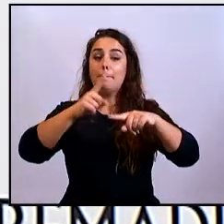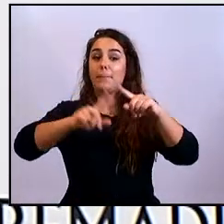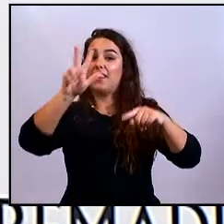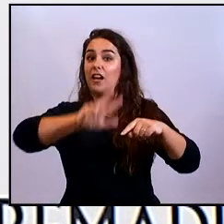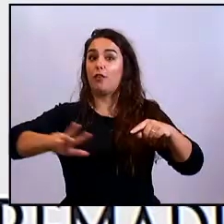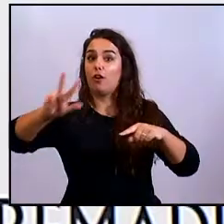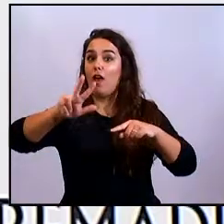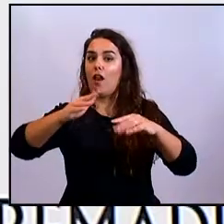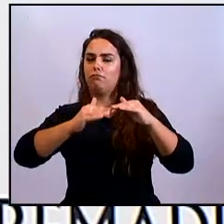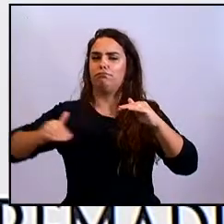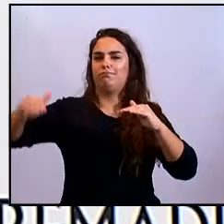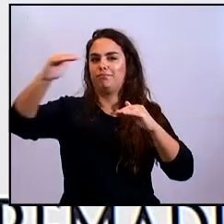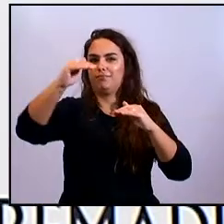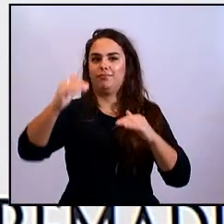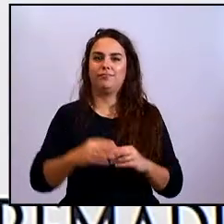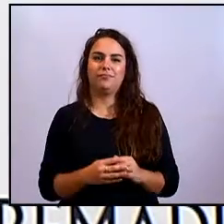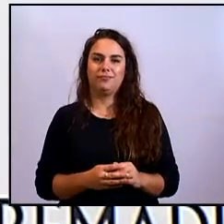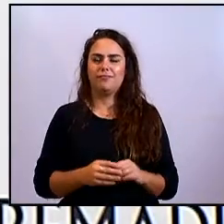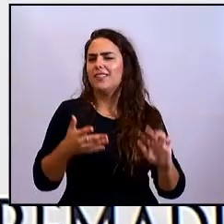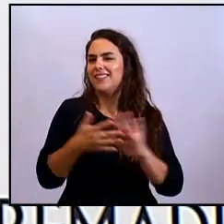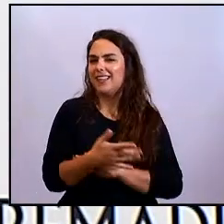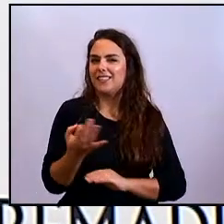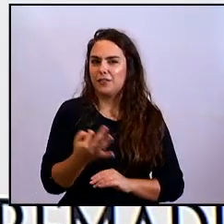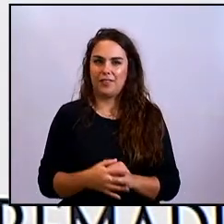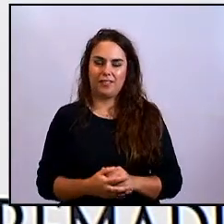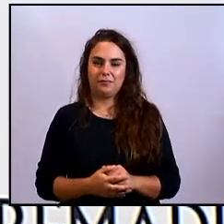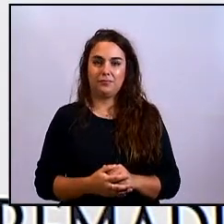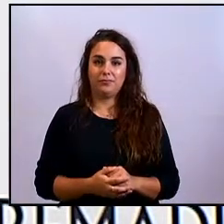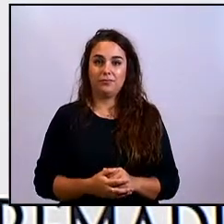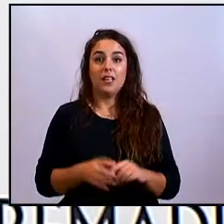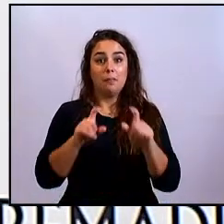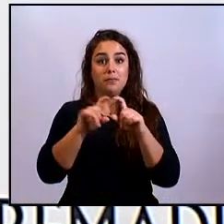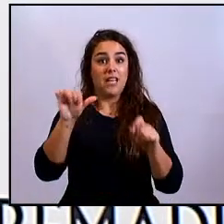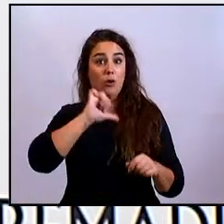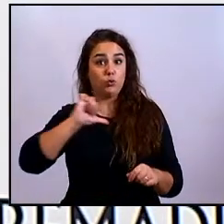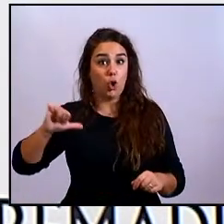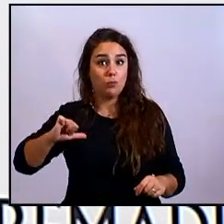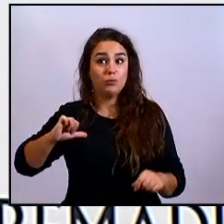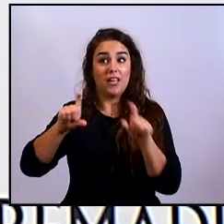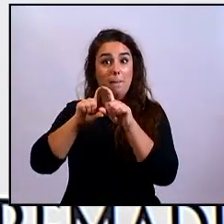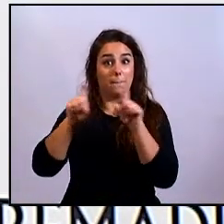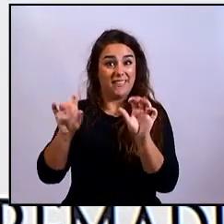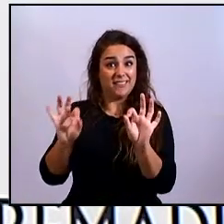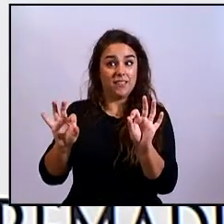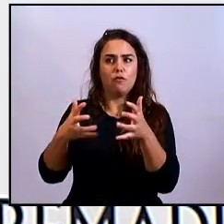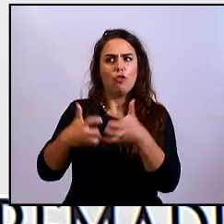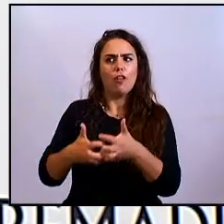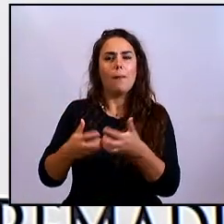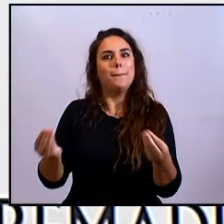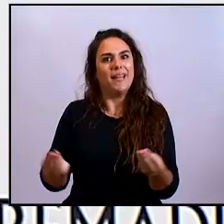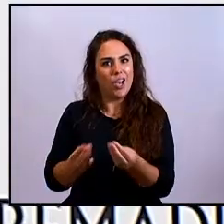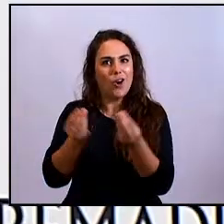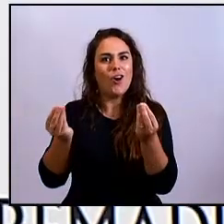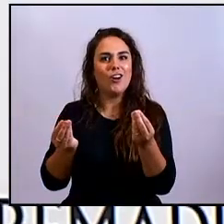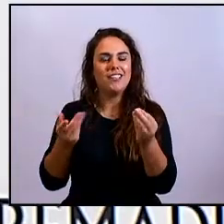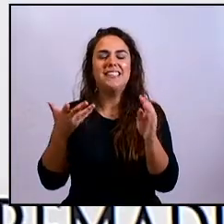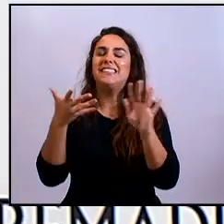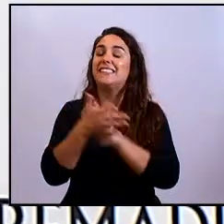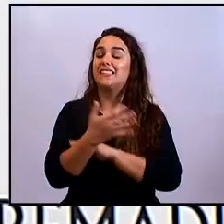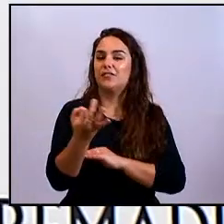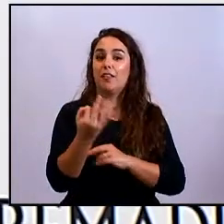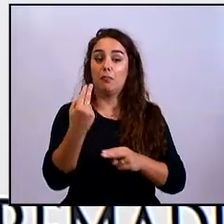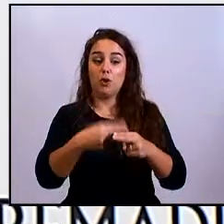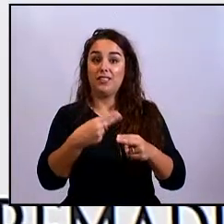nacional. Esto significa que nuestros autónomos y nuestras empresas están funcionando mejor y esto significa que las